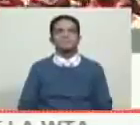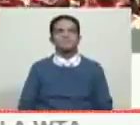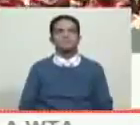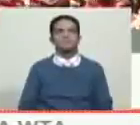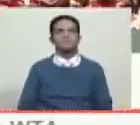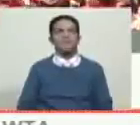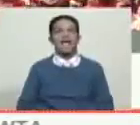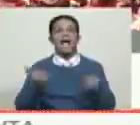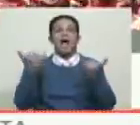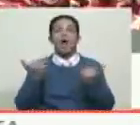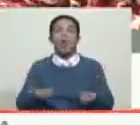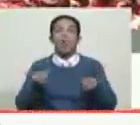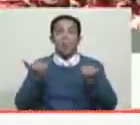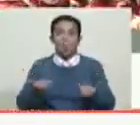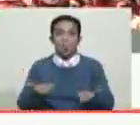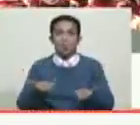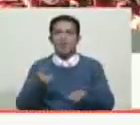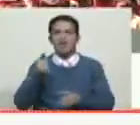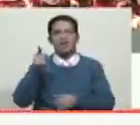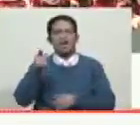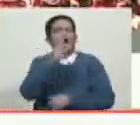Ahora